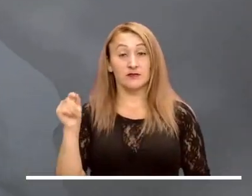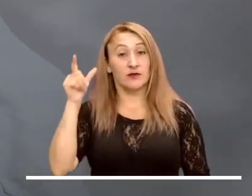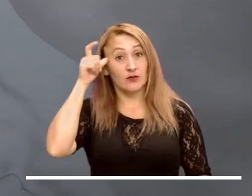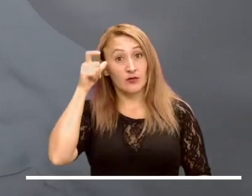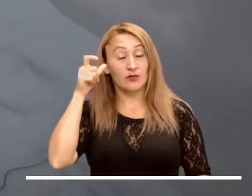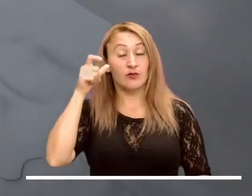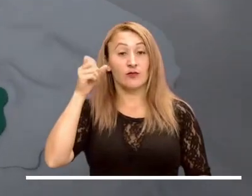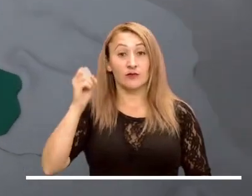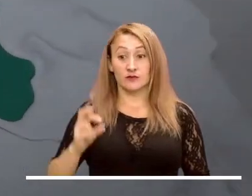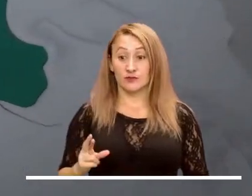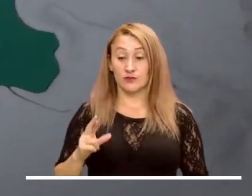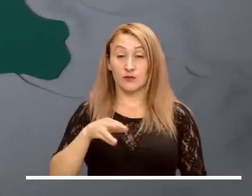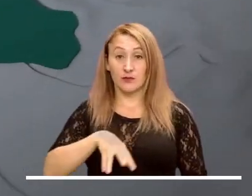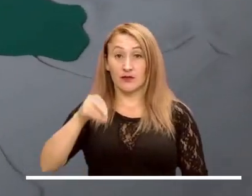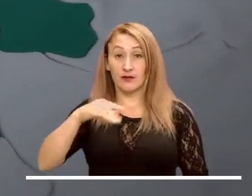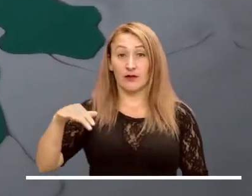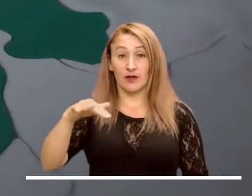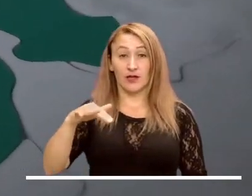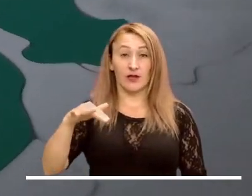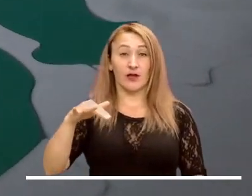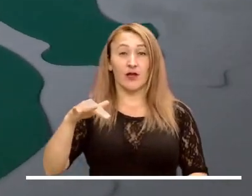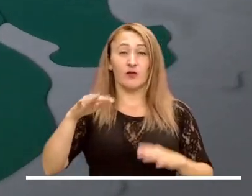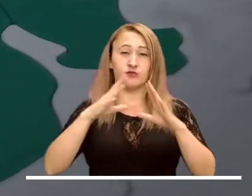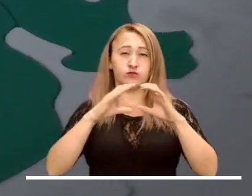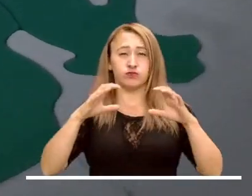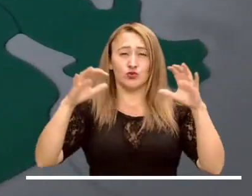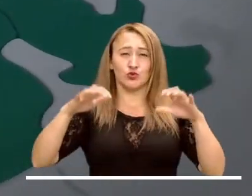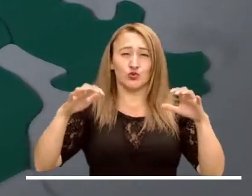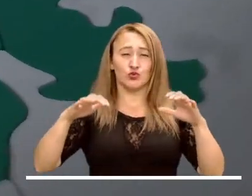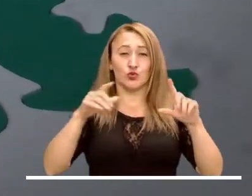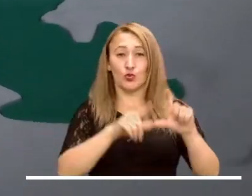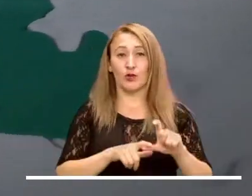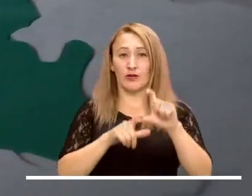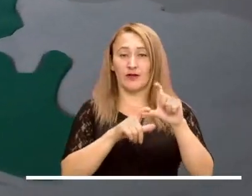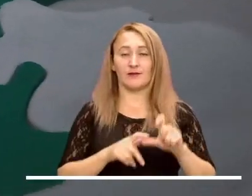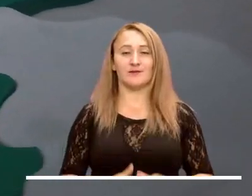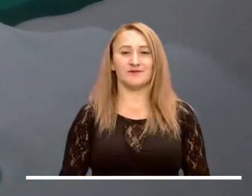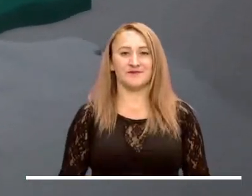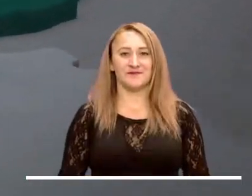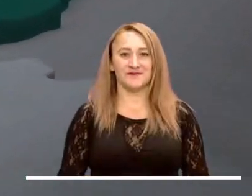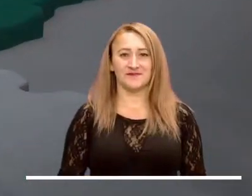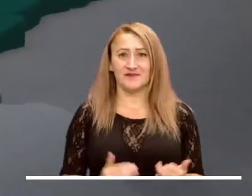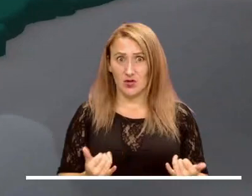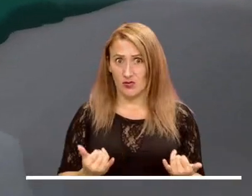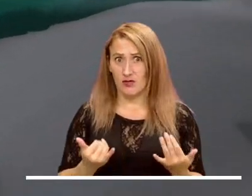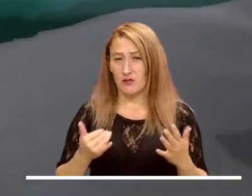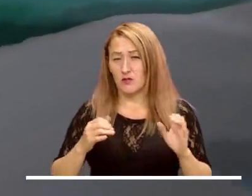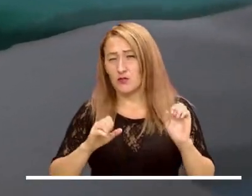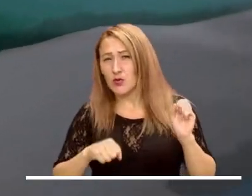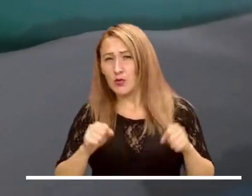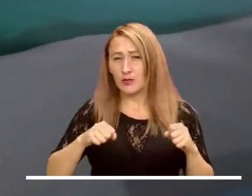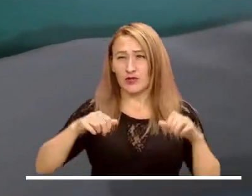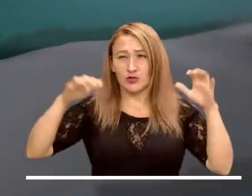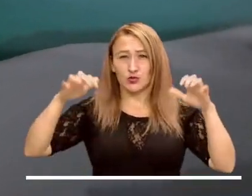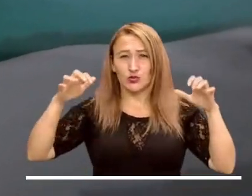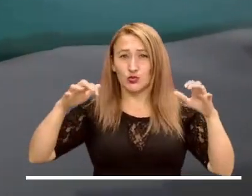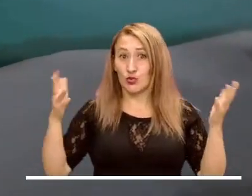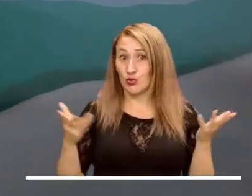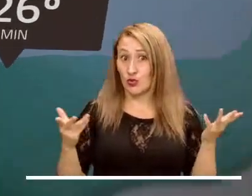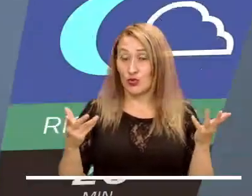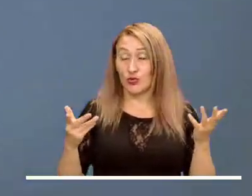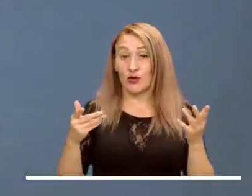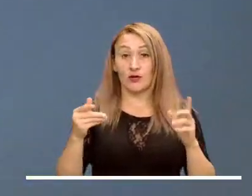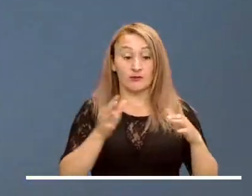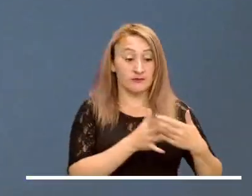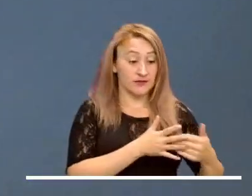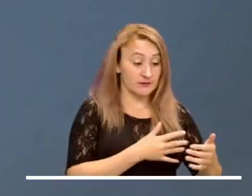se estiman en Bolívar, Cesar, Golfo de Urabá, sur de Córdoba y Magdalena, mientras que lloviznas ocasionales son probables en La Guajira. Todo